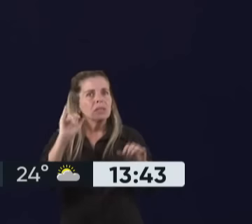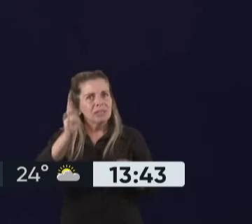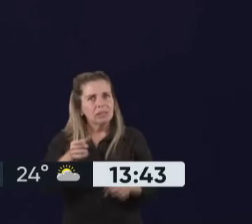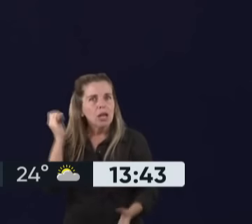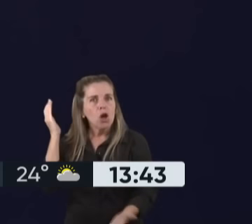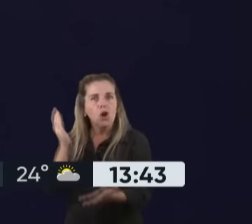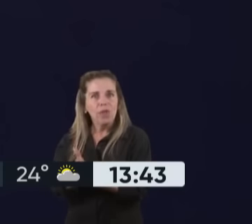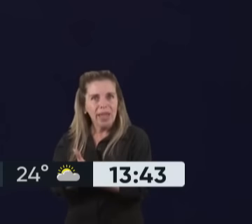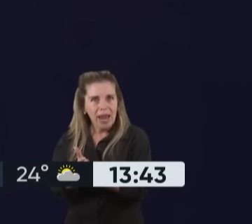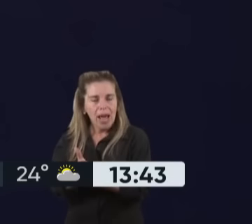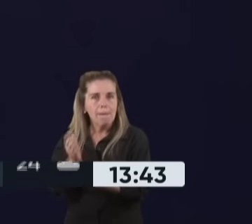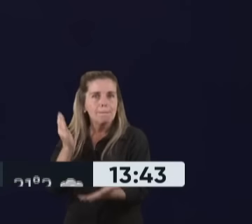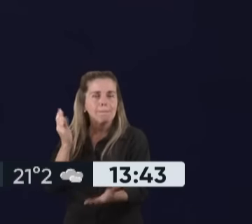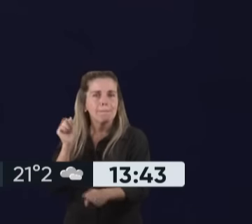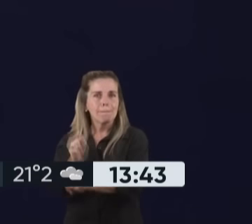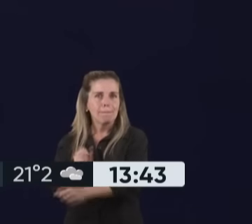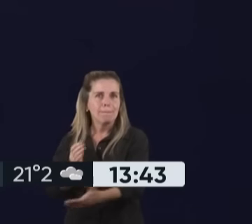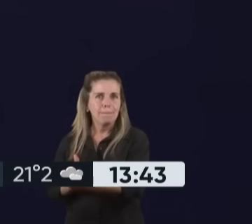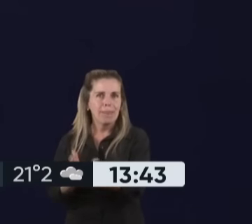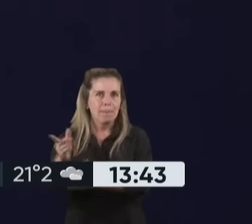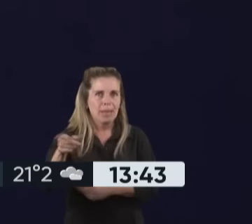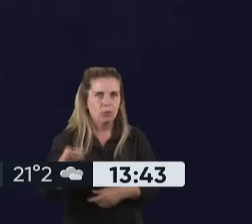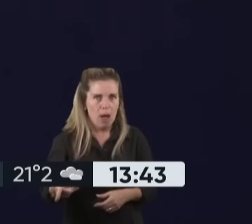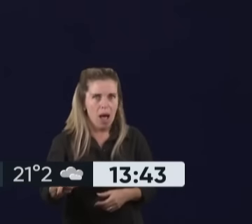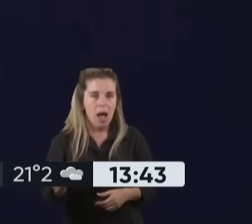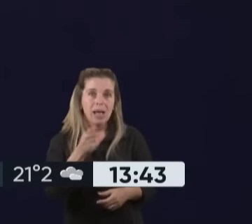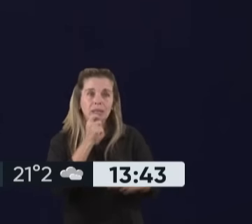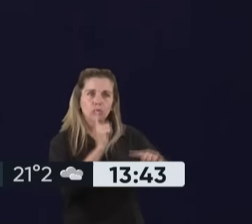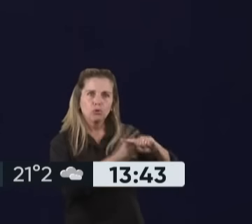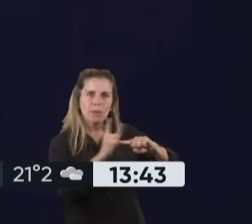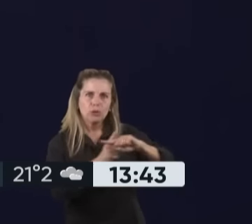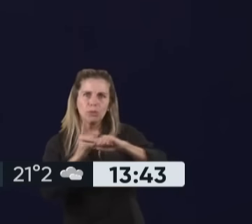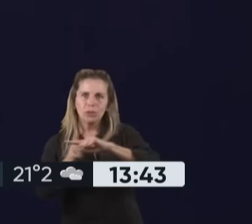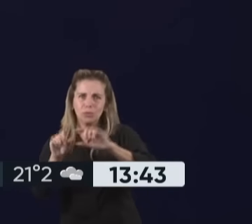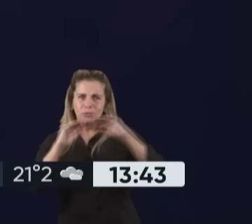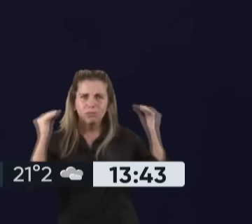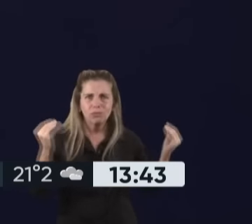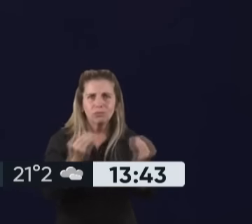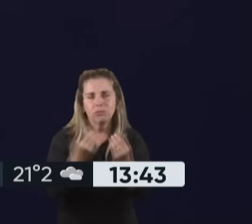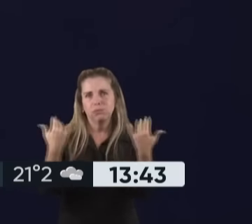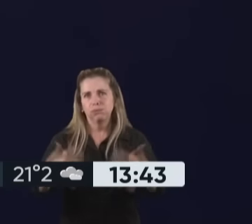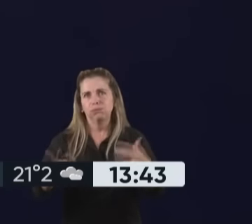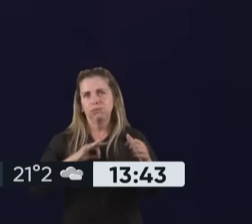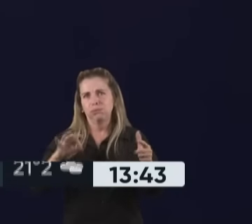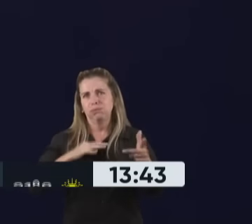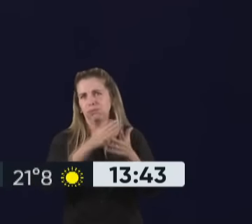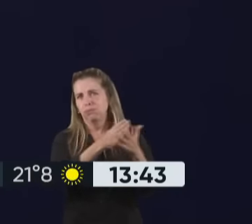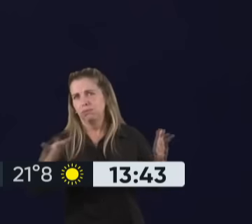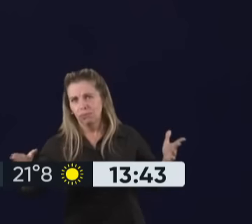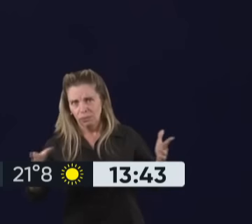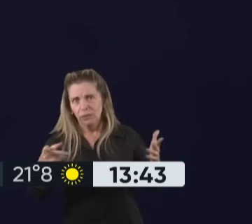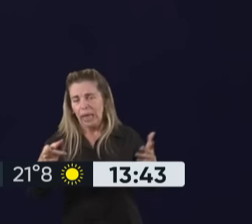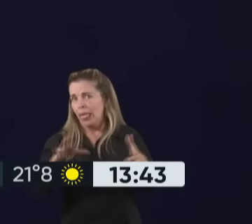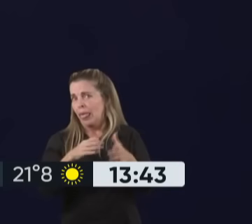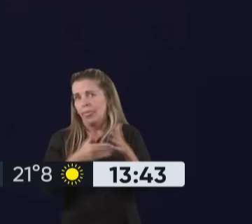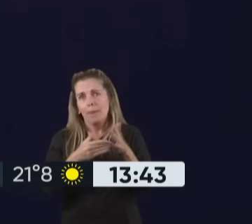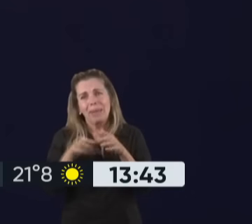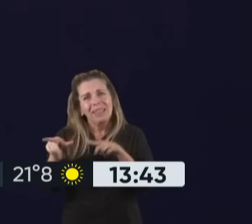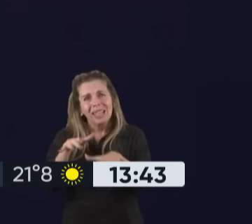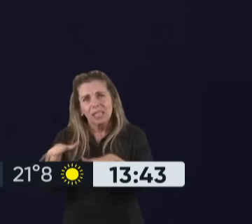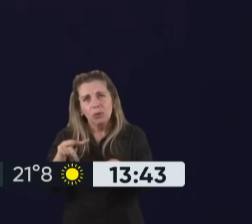la suma de las condenas puede llevar a cifras tan altas de acuerdo a la